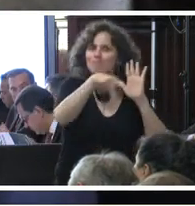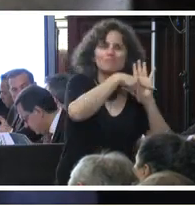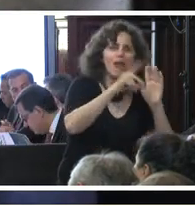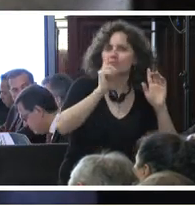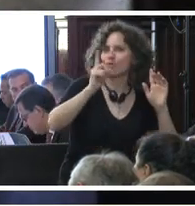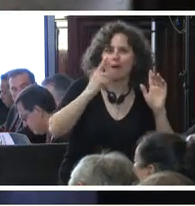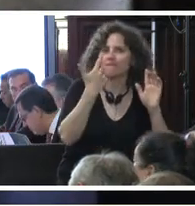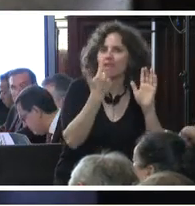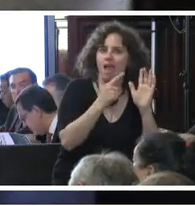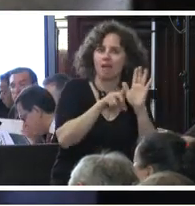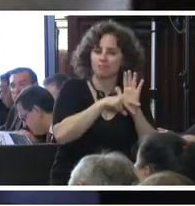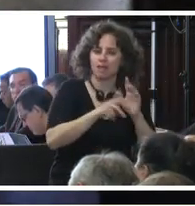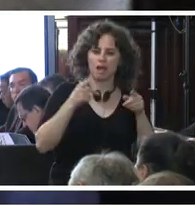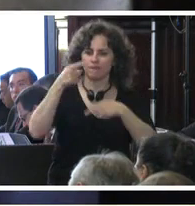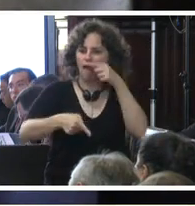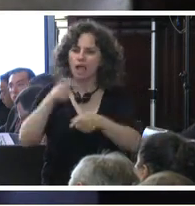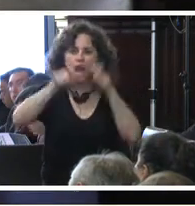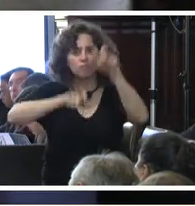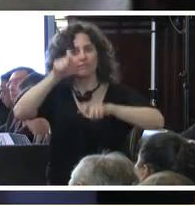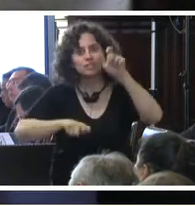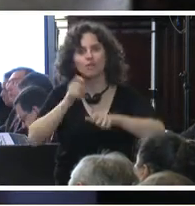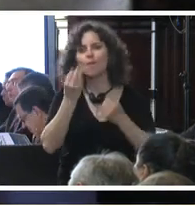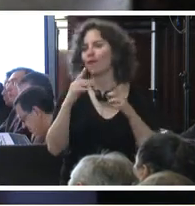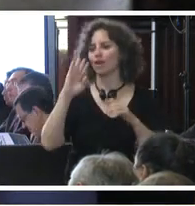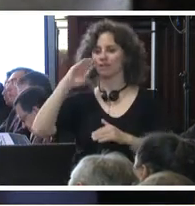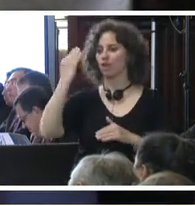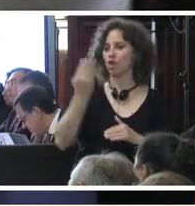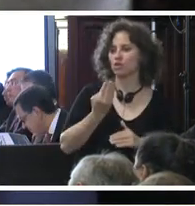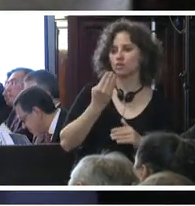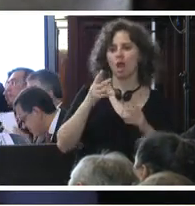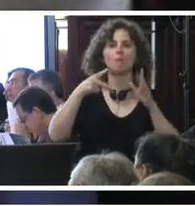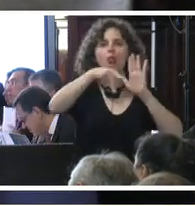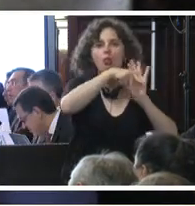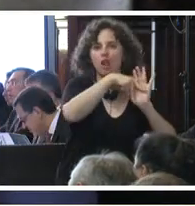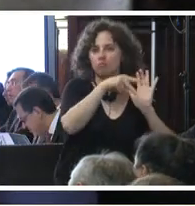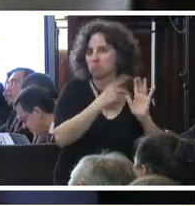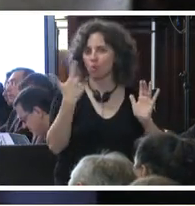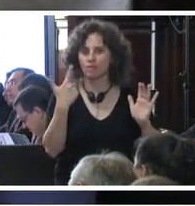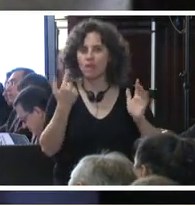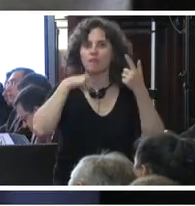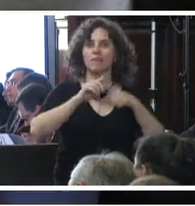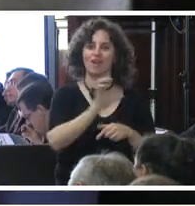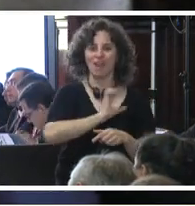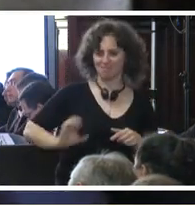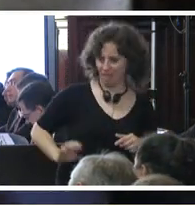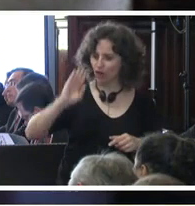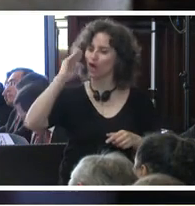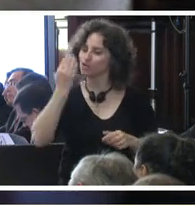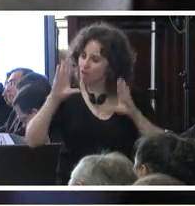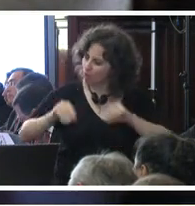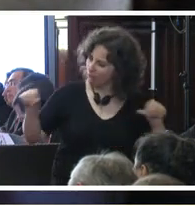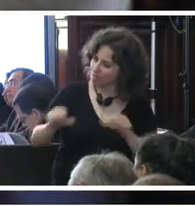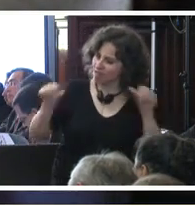el principal ataque hacia la población, porque no estaban reconocidas con un marco legal, pero de facto el Estado reconocía todas las